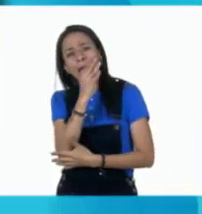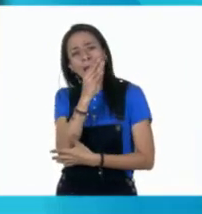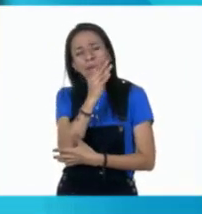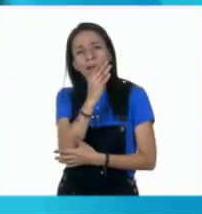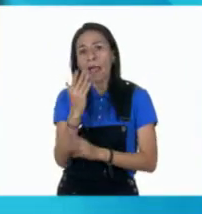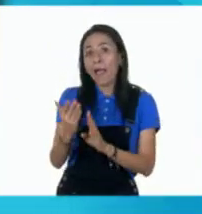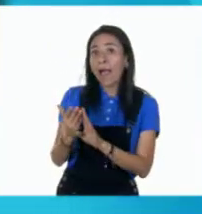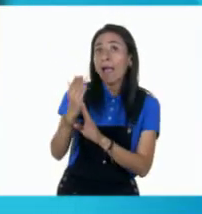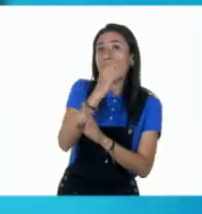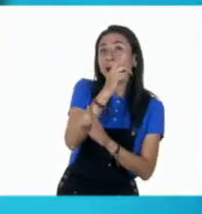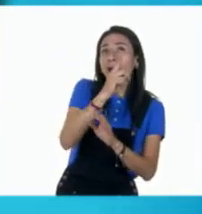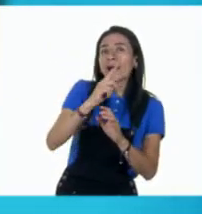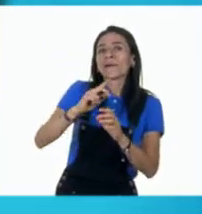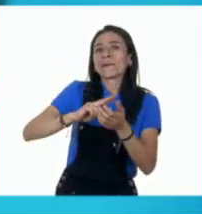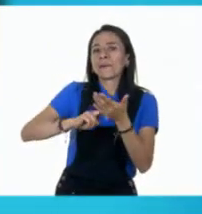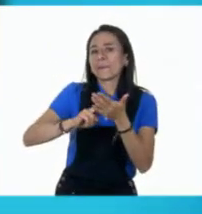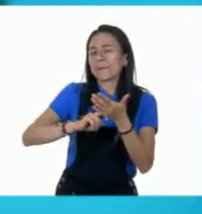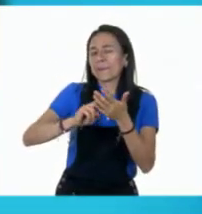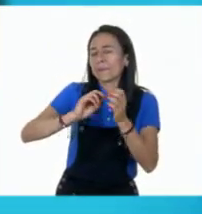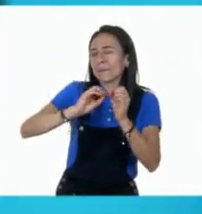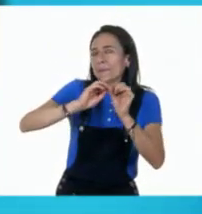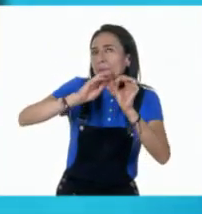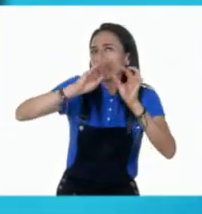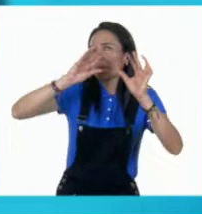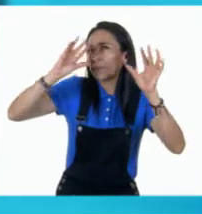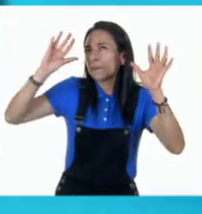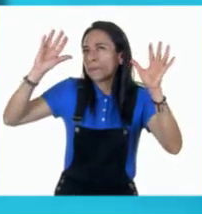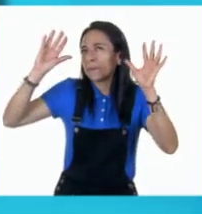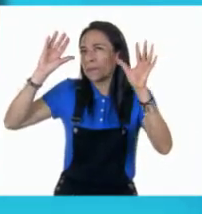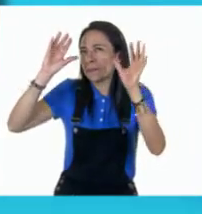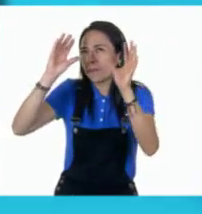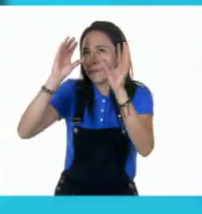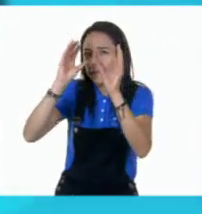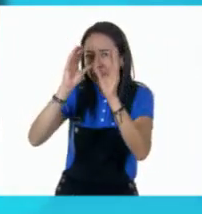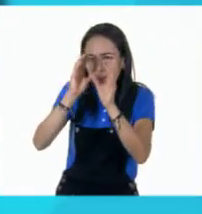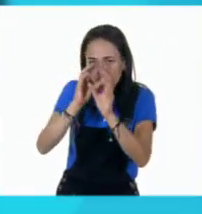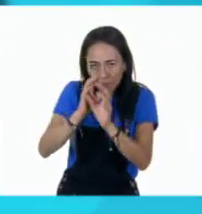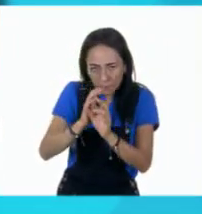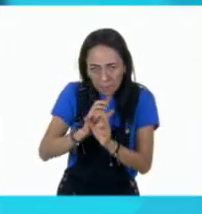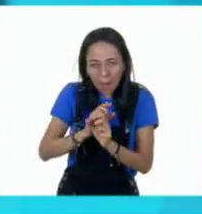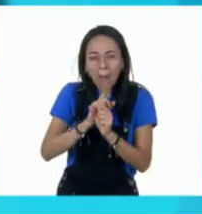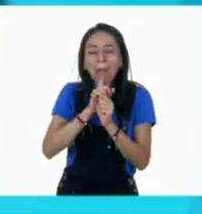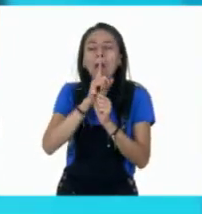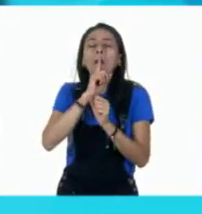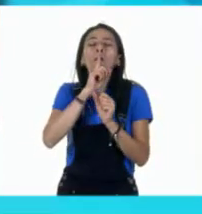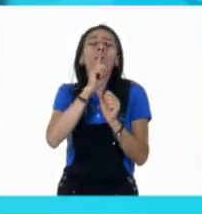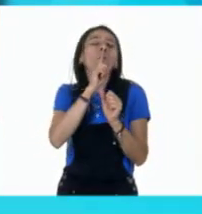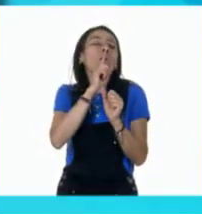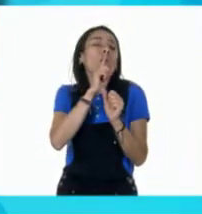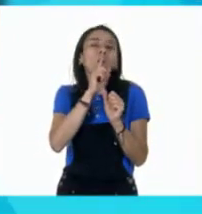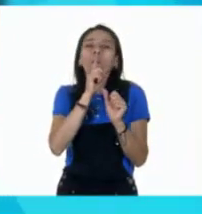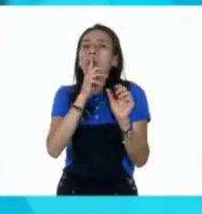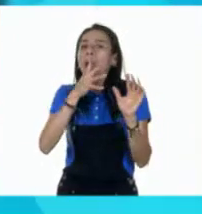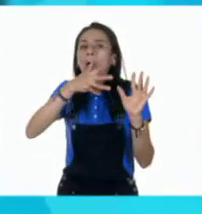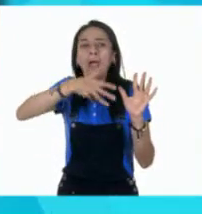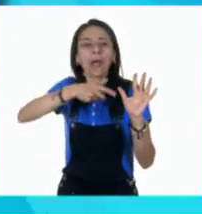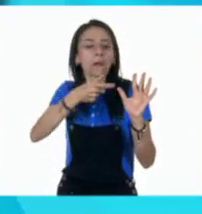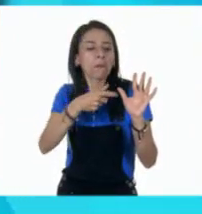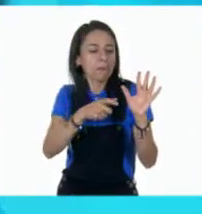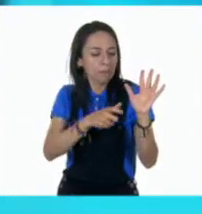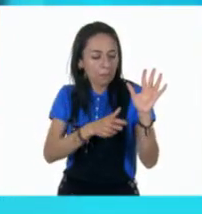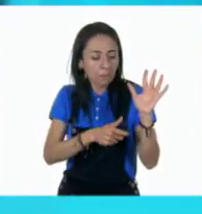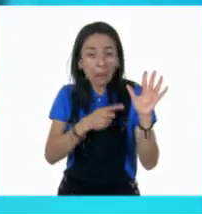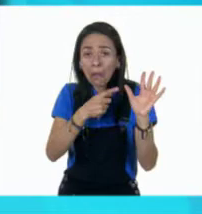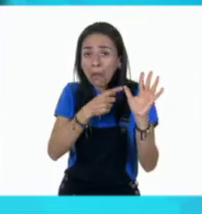después oscurece un poco ese verde, sí. Después ya se ve sin hojas y en esta última ya no tiene nada de